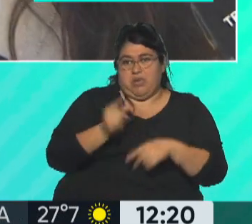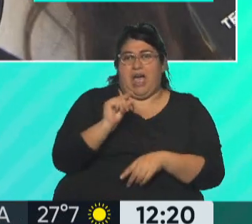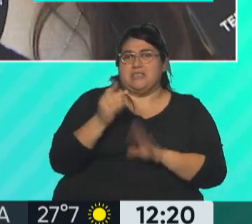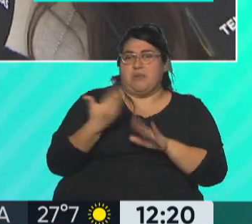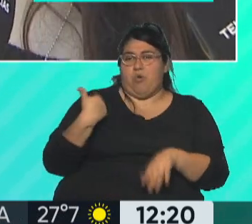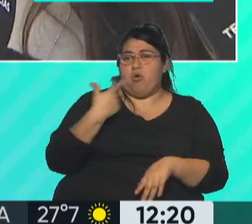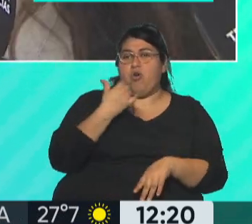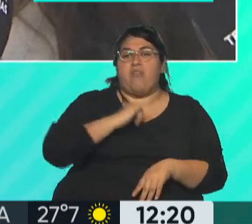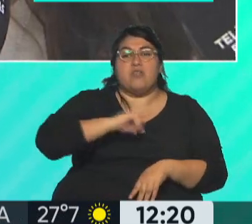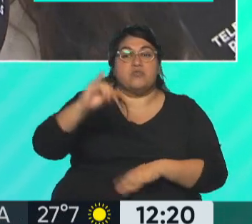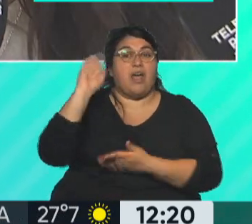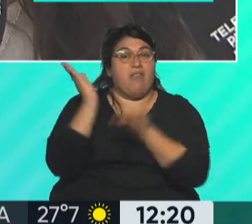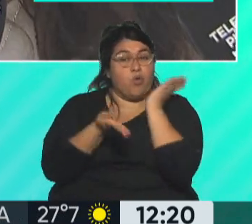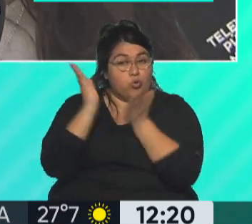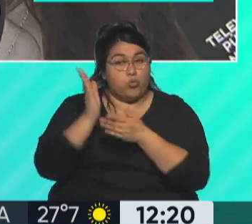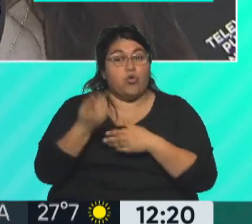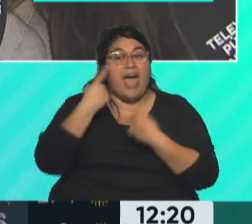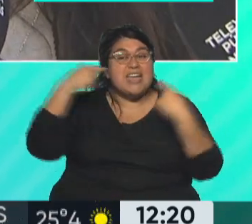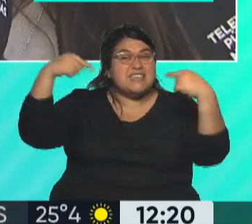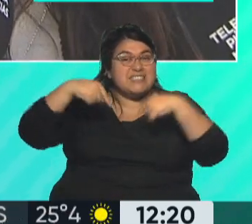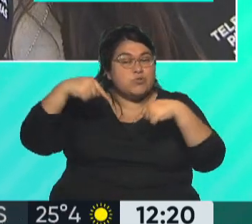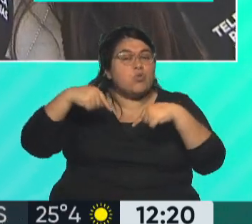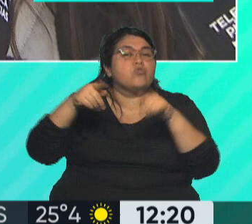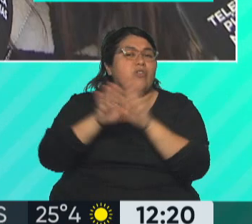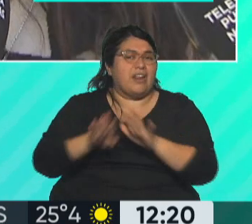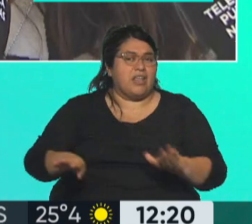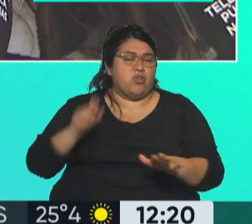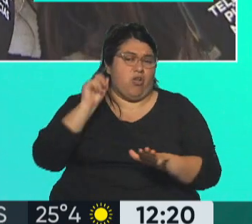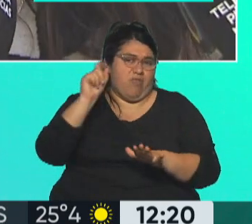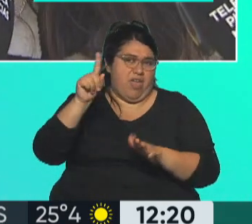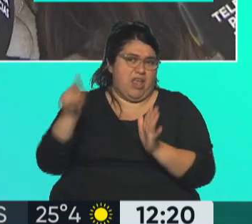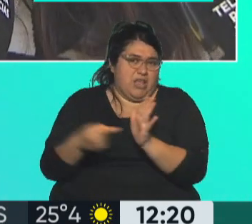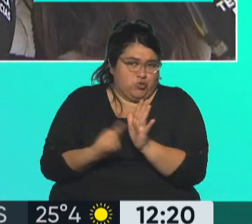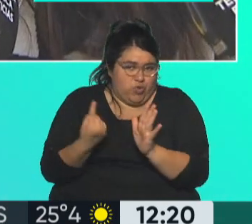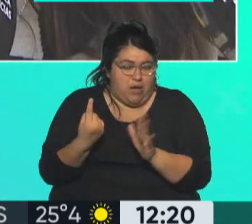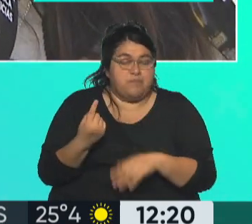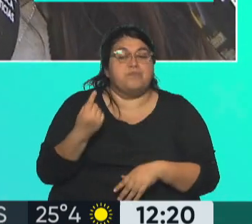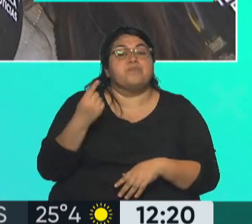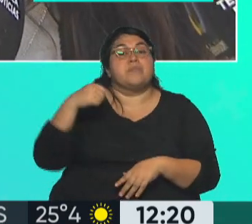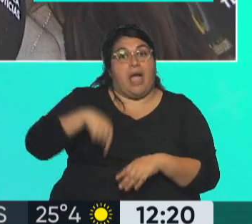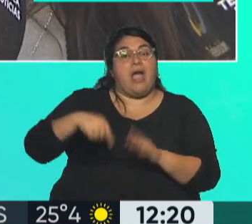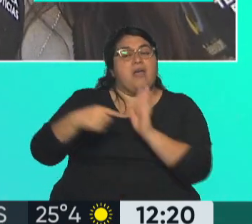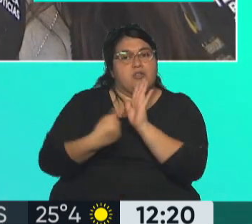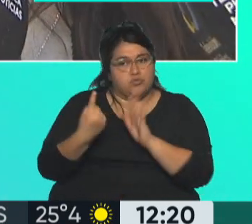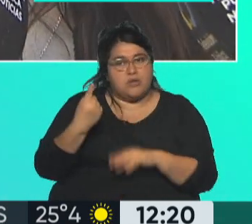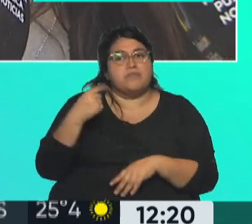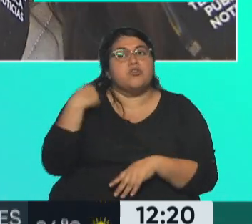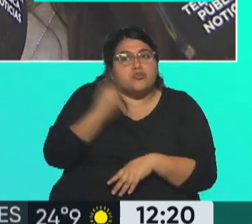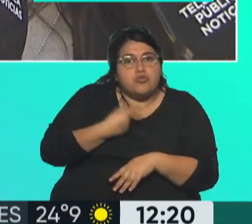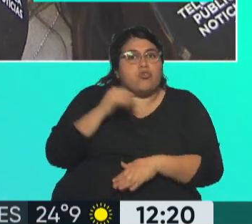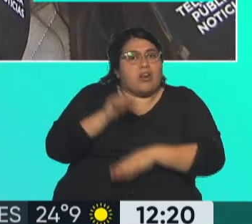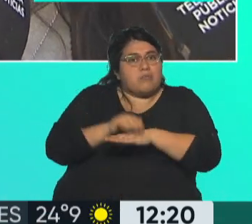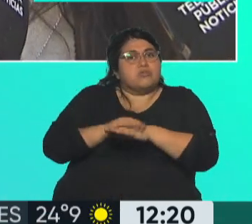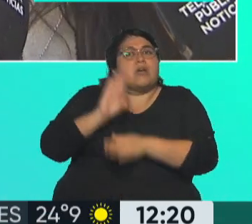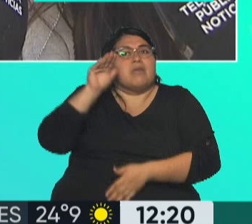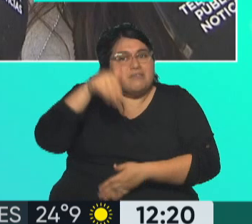denuncia de torturas en un instituto de menores de la Ciudad de Buenos Aires. Entonces, frente a eso, nuestra responsabilidad de poder actuar efectivamente